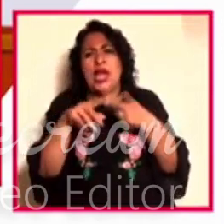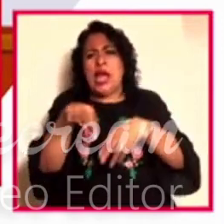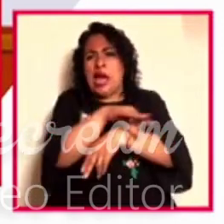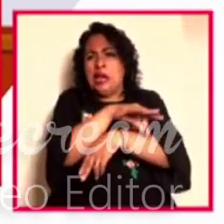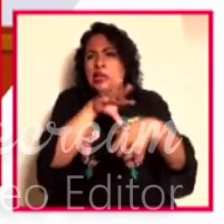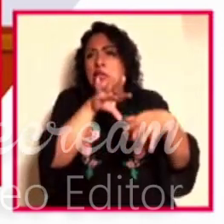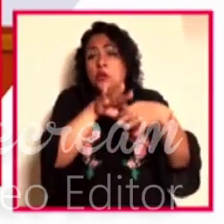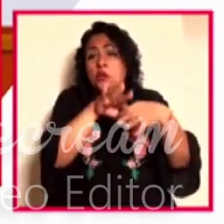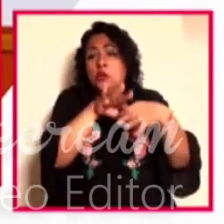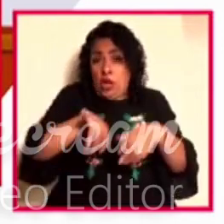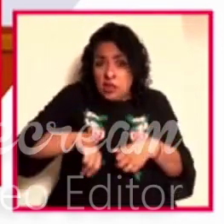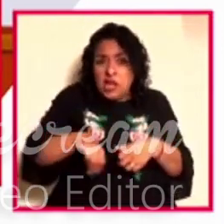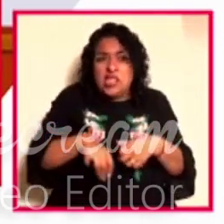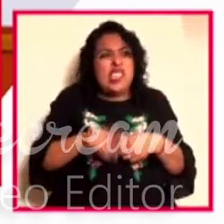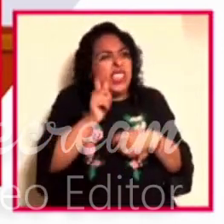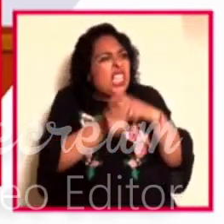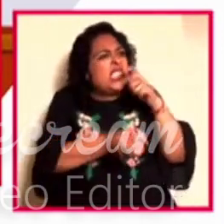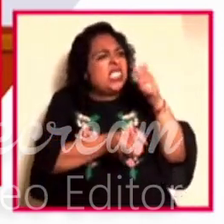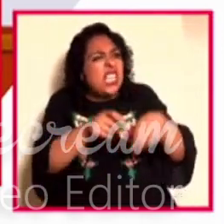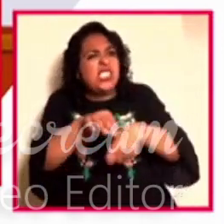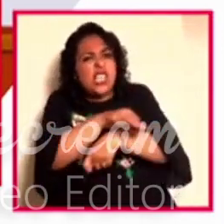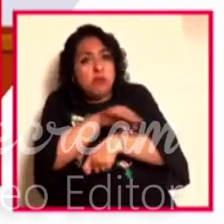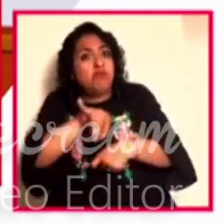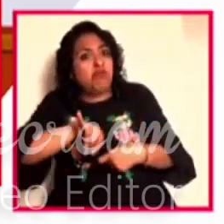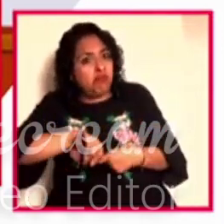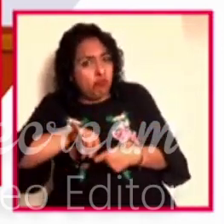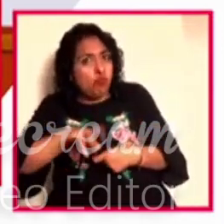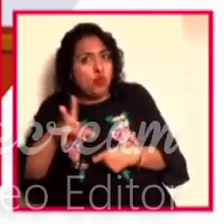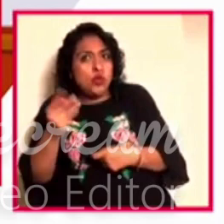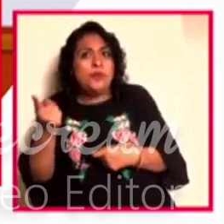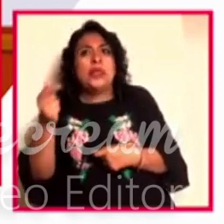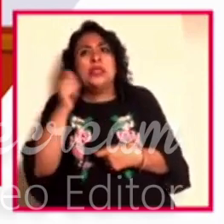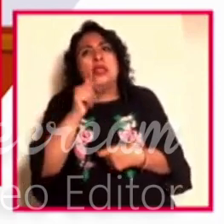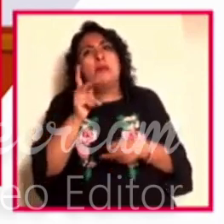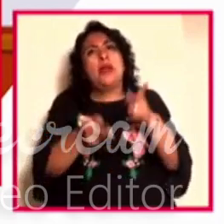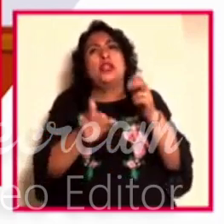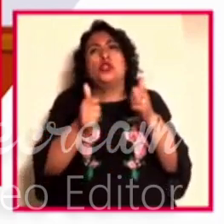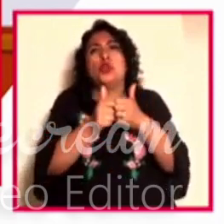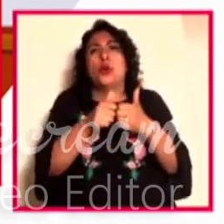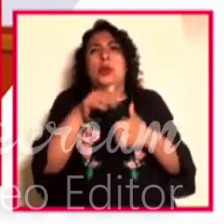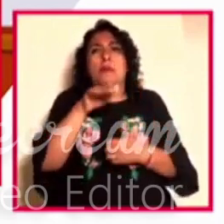mucho la arquitectura, ¿no? Y, por ejemplo, hablamos mucho de Mario Pani, era un arquitecto que él